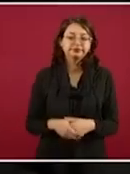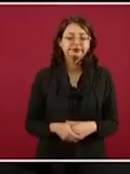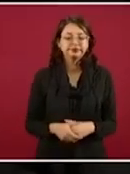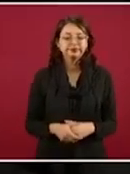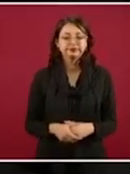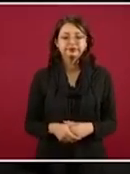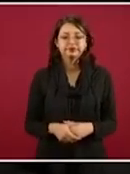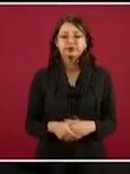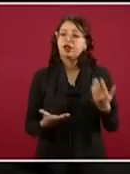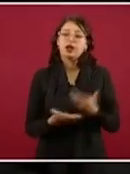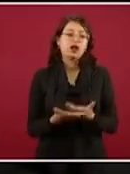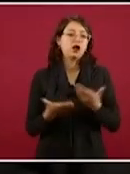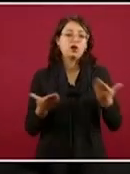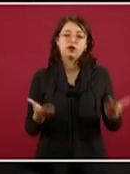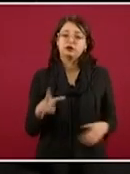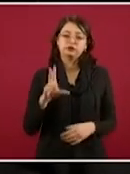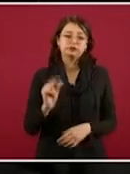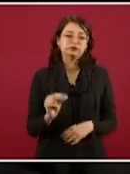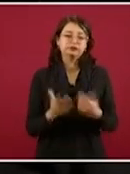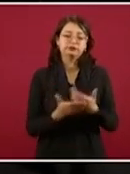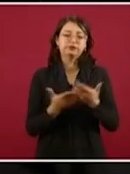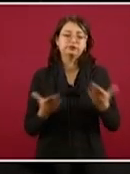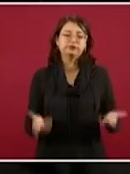Entonces ya es distinto.